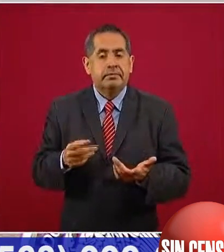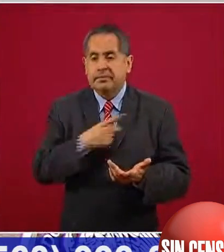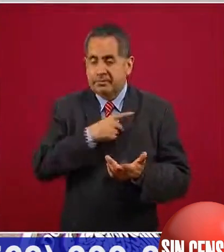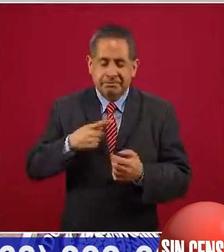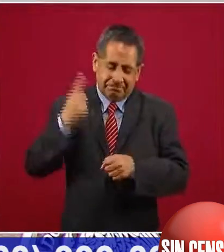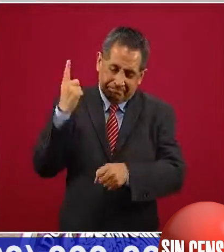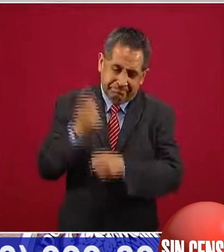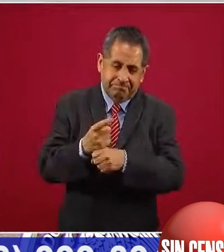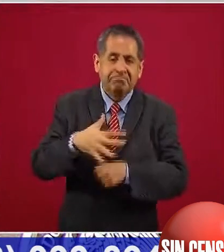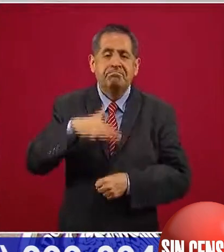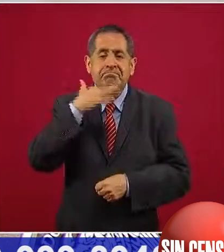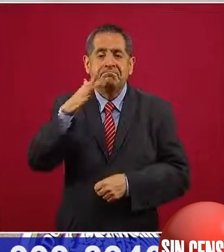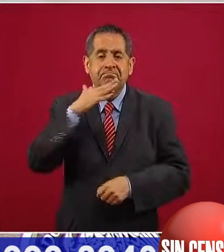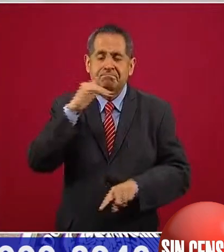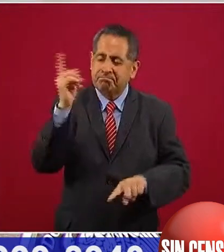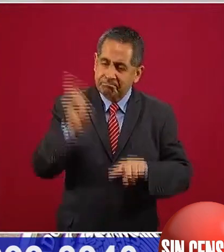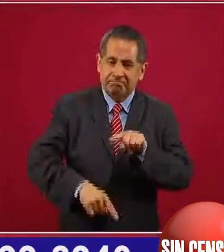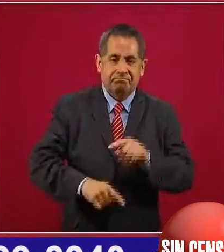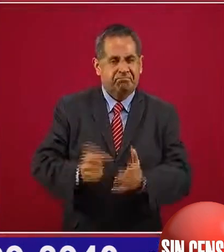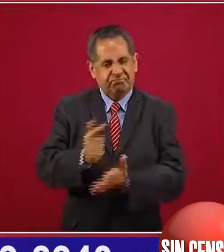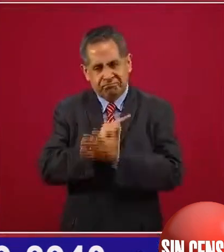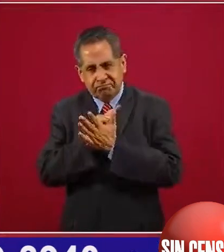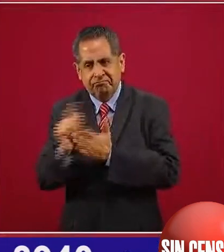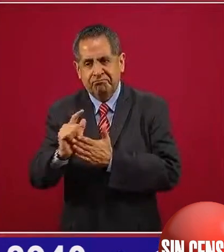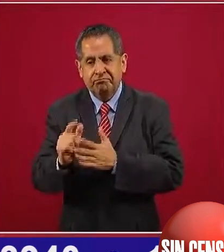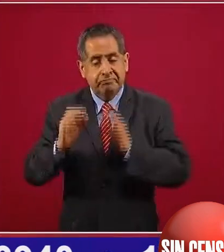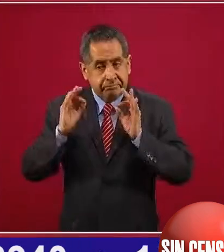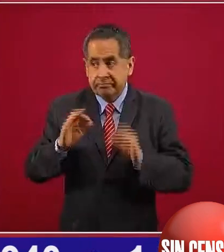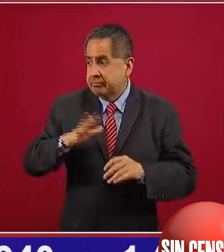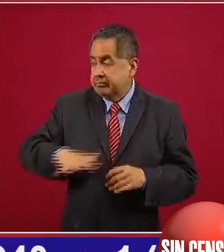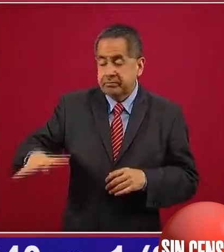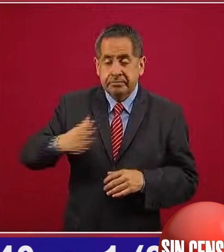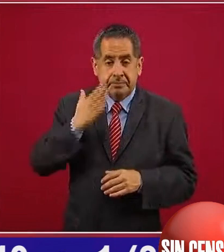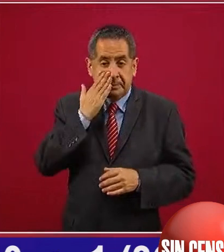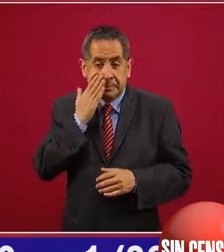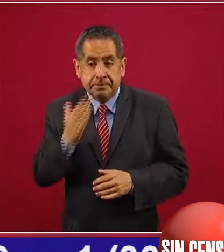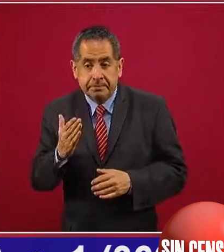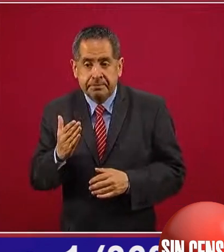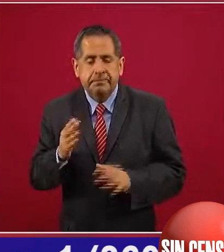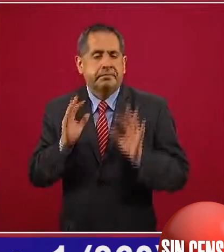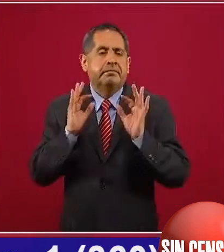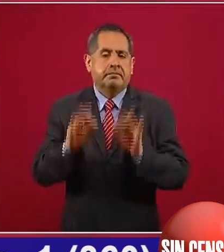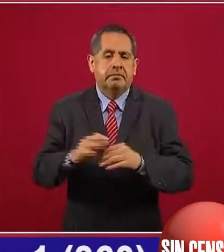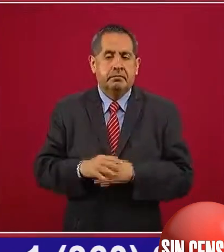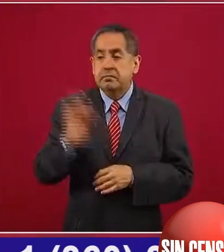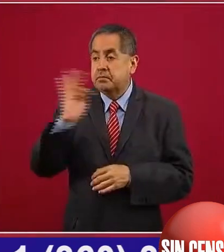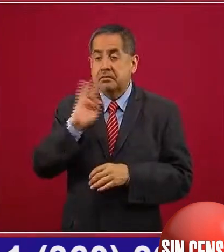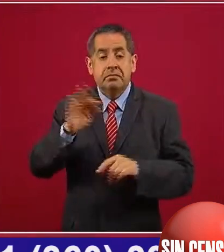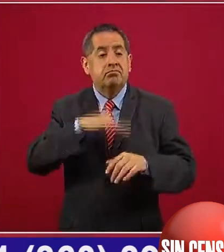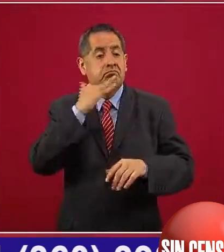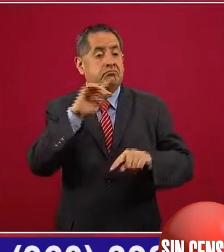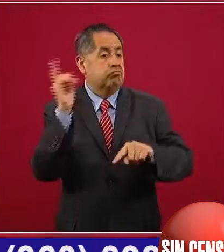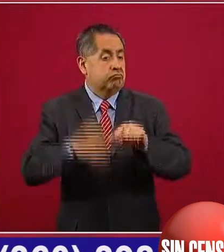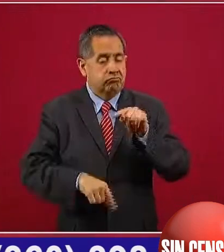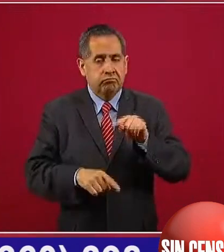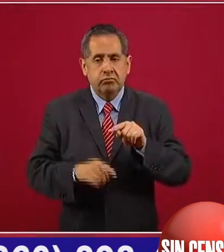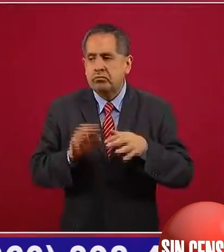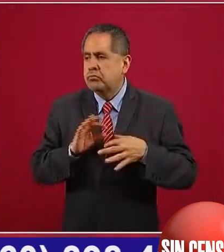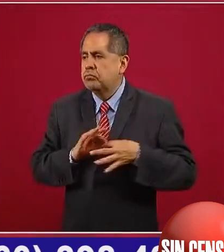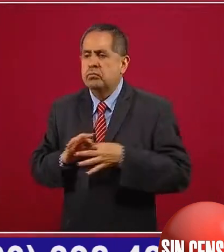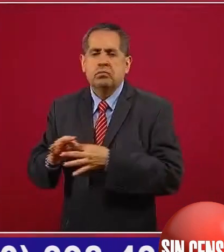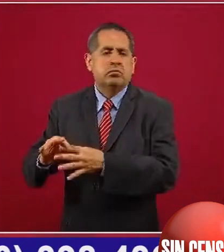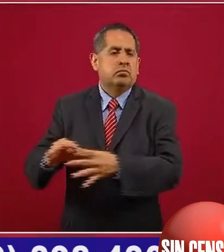limpiamos de corrupción al país, porque si se logra eso, vamos a tener una sociedad